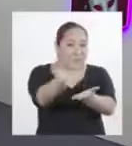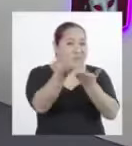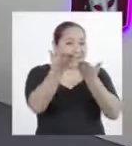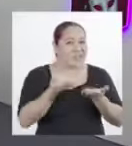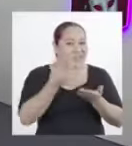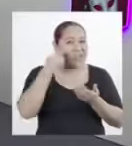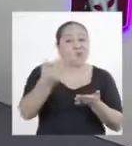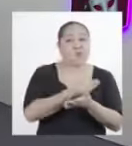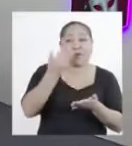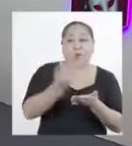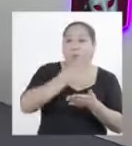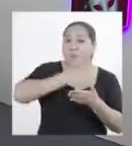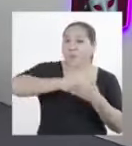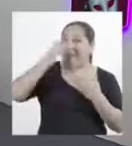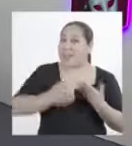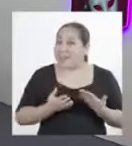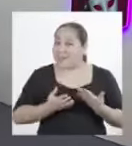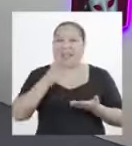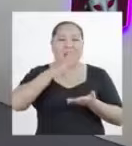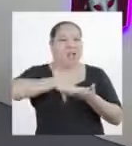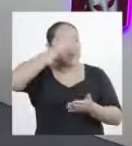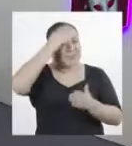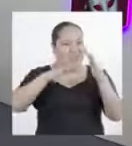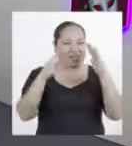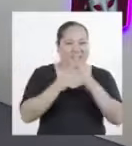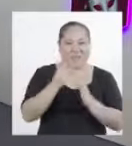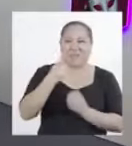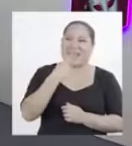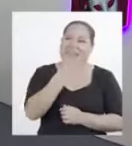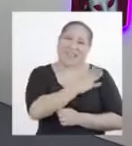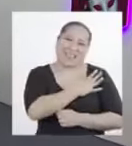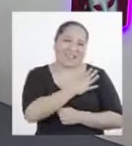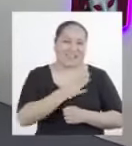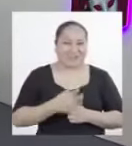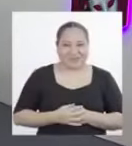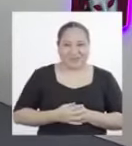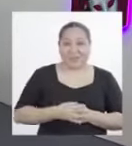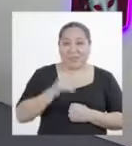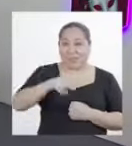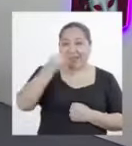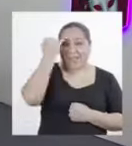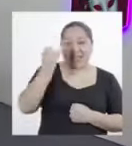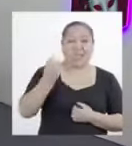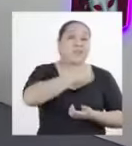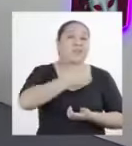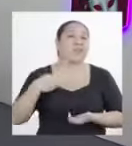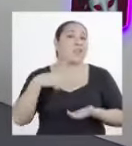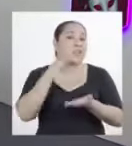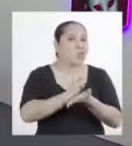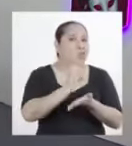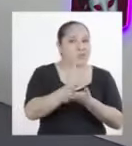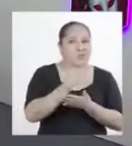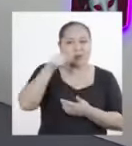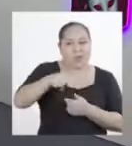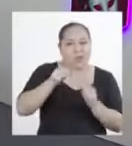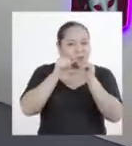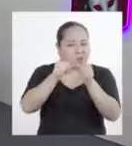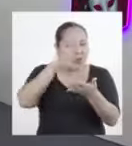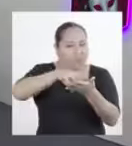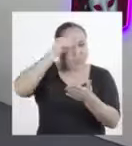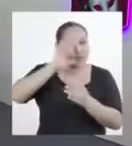Bienvenidas y bienvenidos a un nuevo programa de Aprendo en Casa para Quinto de Secundaria Una iniciativa del Ministerio de